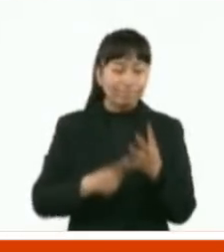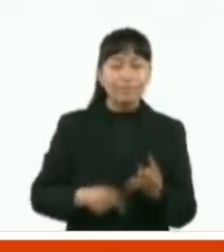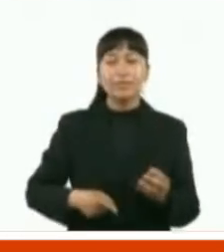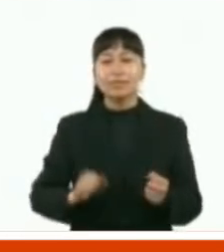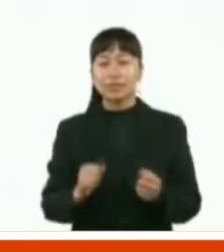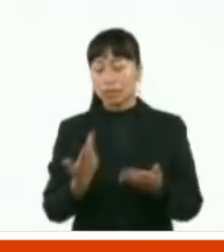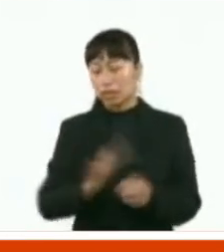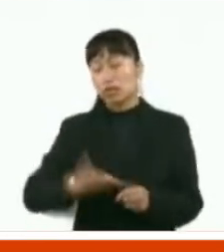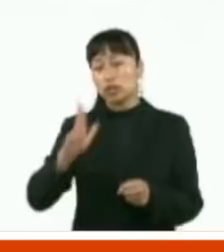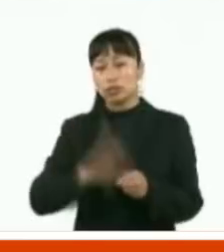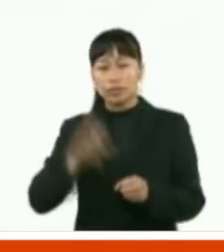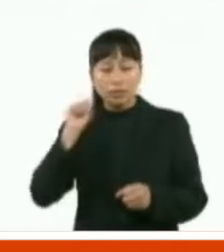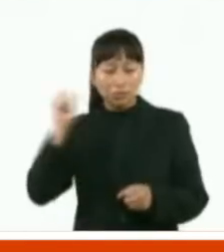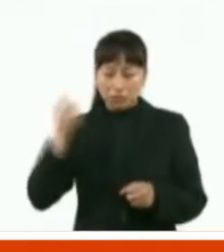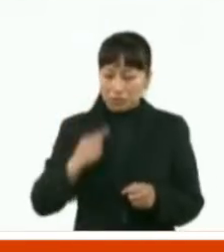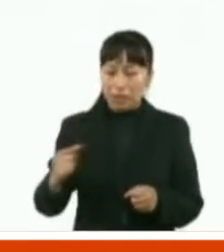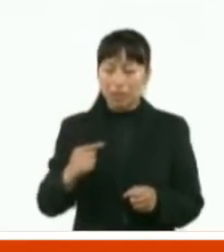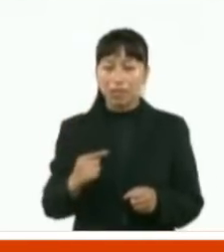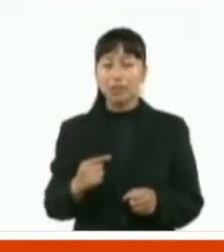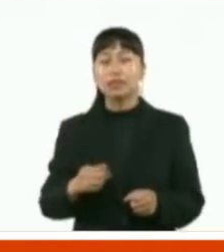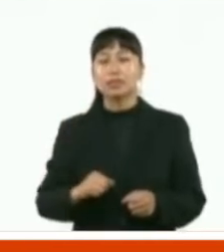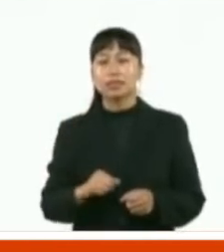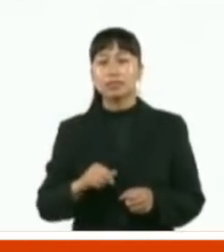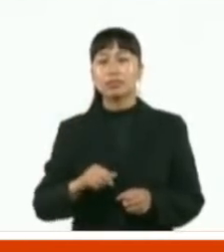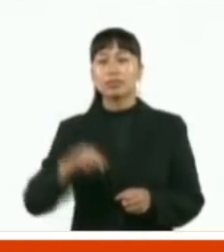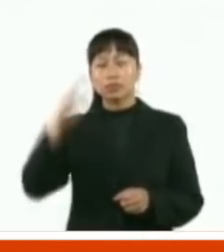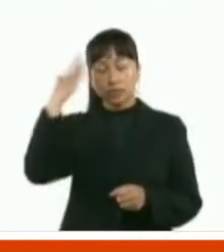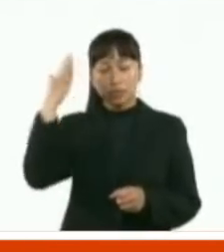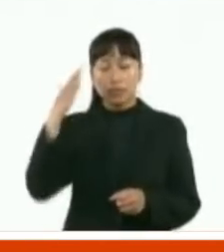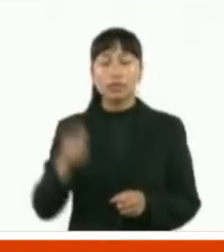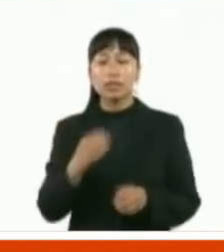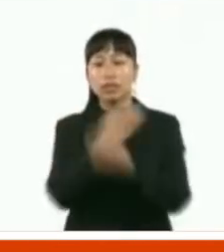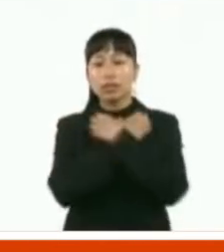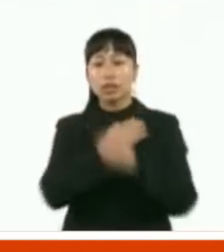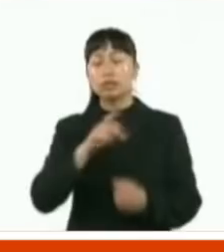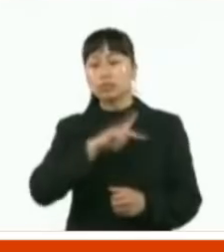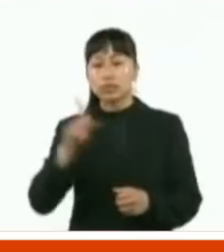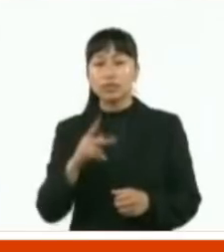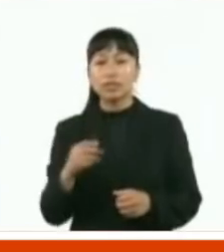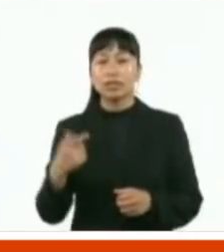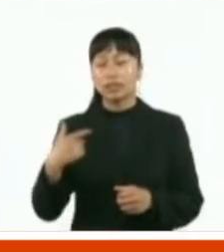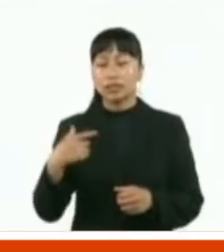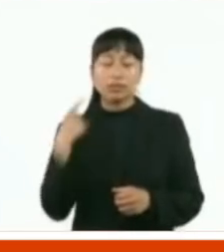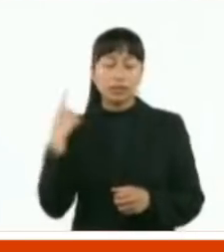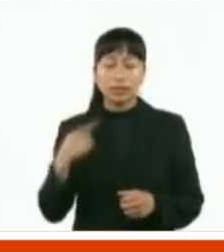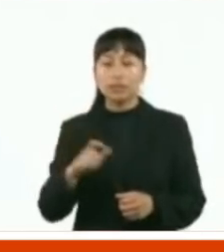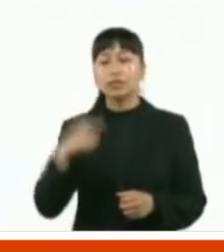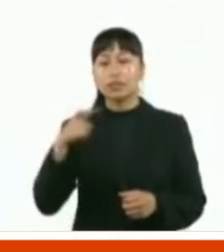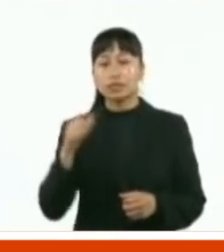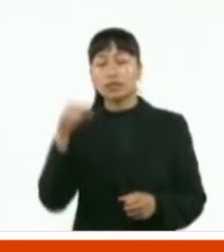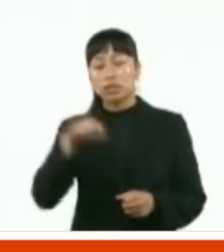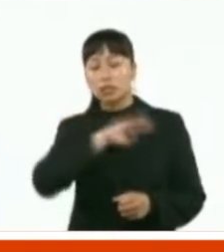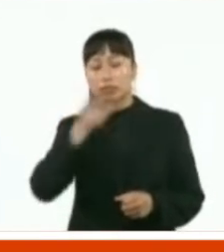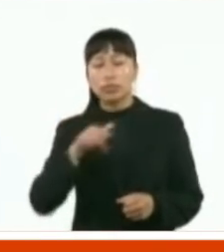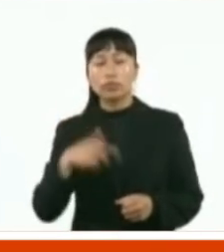de Zacatecas e inspectora de educación pública en este estado y en Querétaro. Ella falleció el 13 de